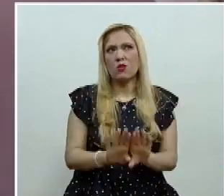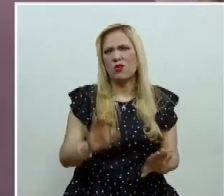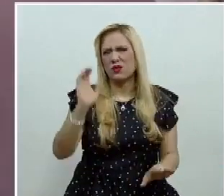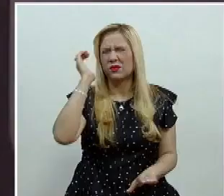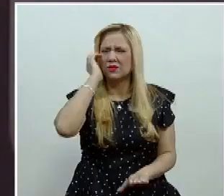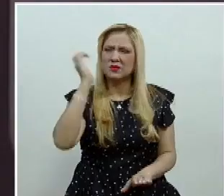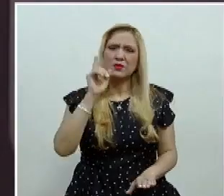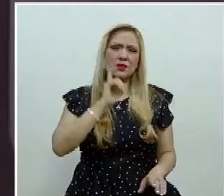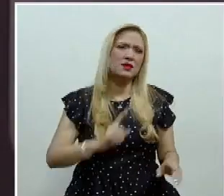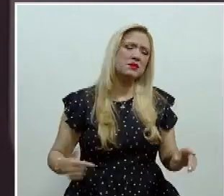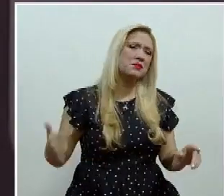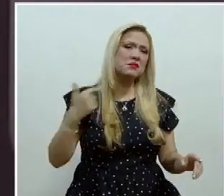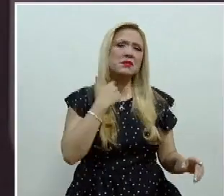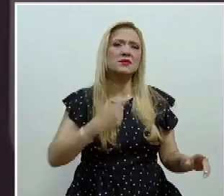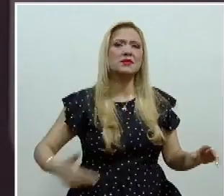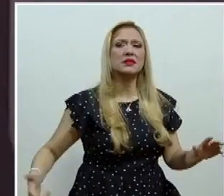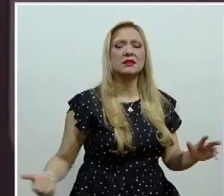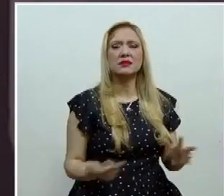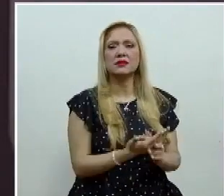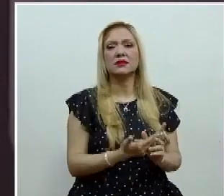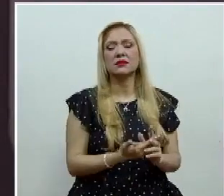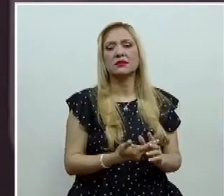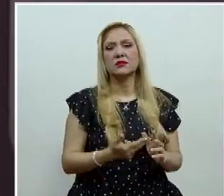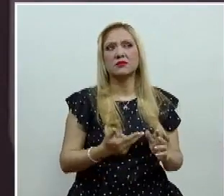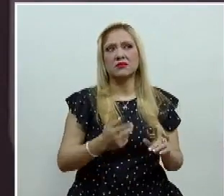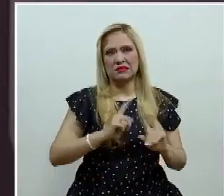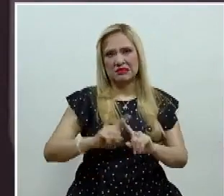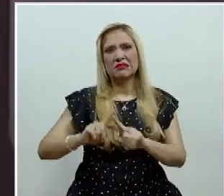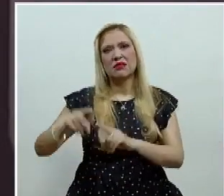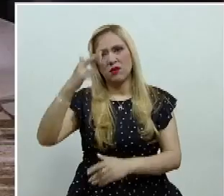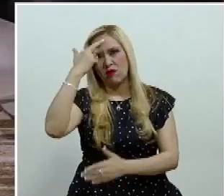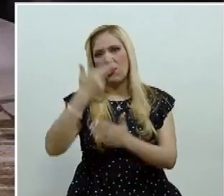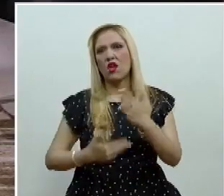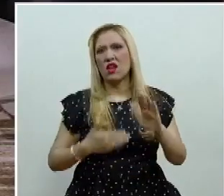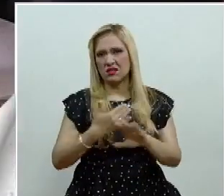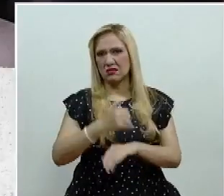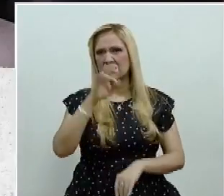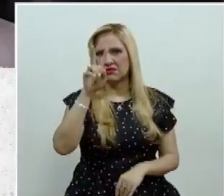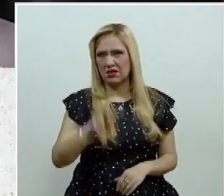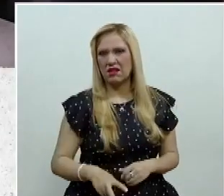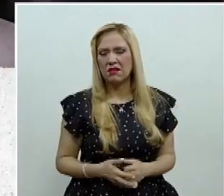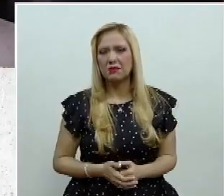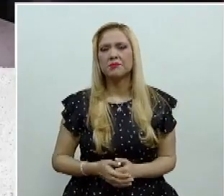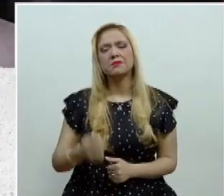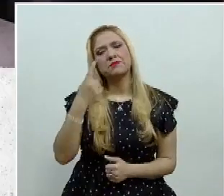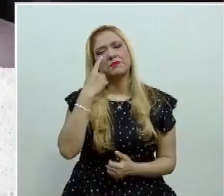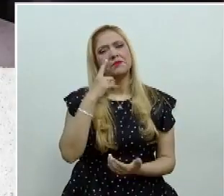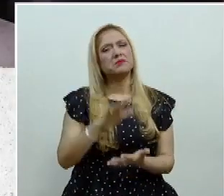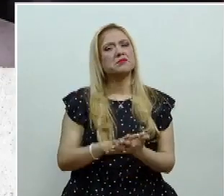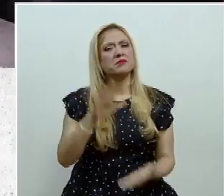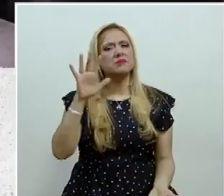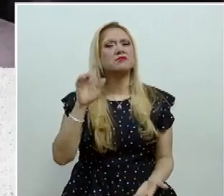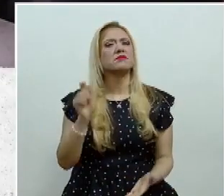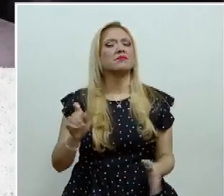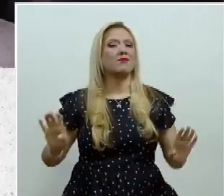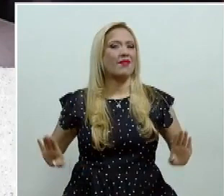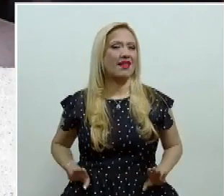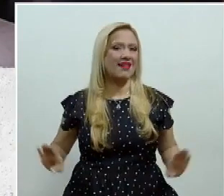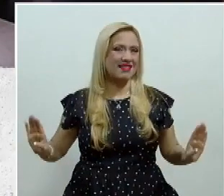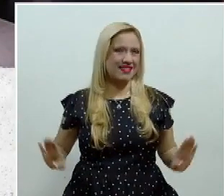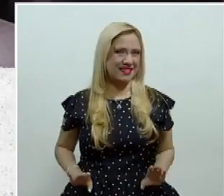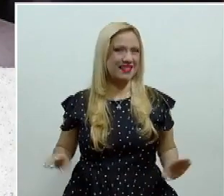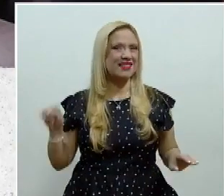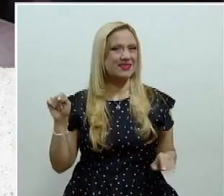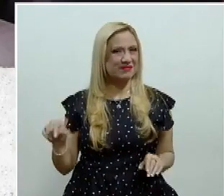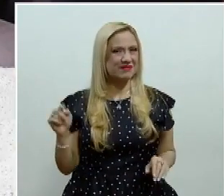asesinato de una mujer, pero antes de que eso suceda, se viven muchos tipos de violencia. Y estas cosas ocurren generalmente en las relaciones de pareja,